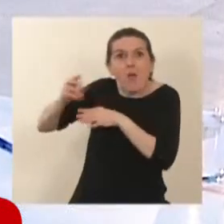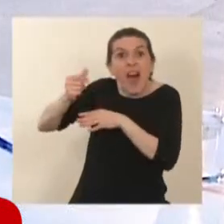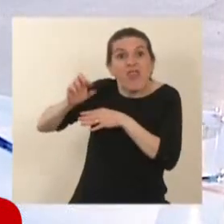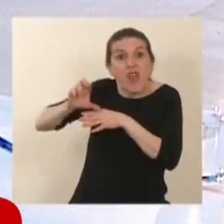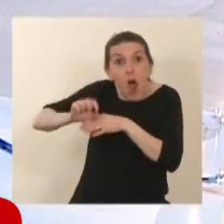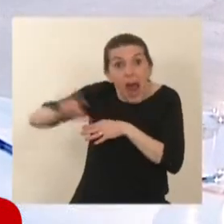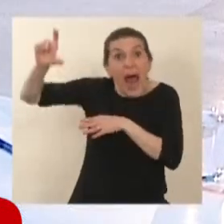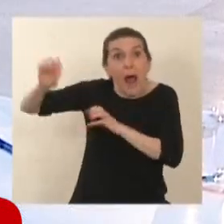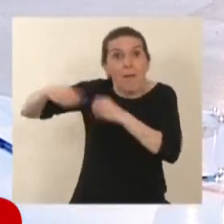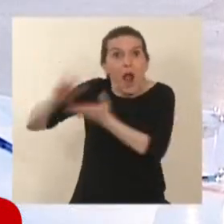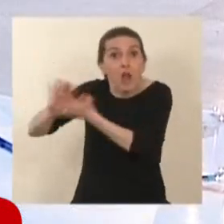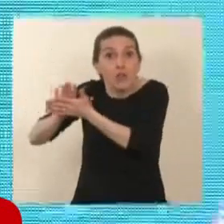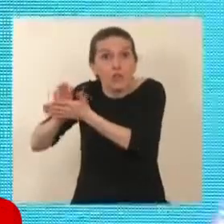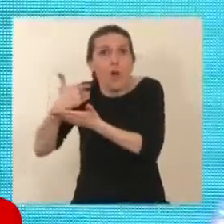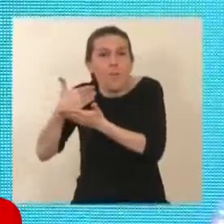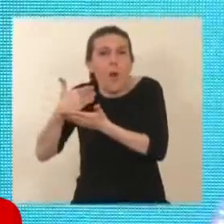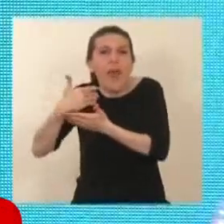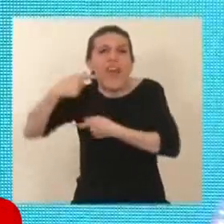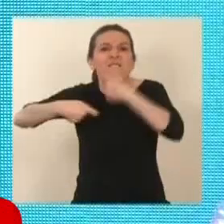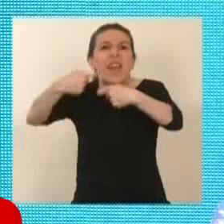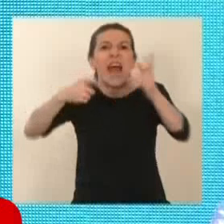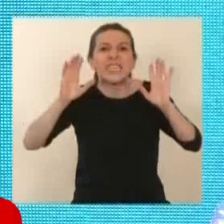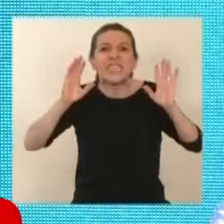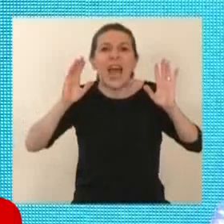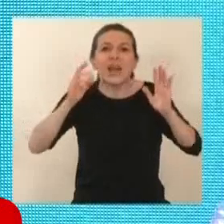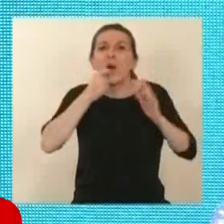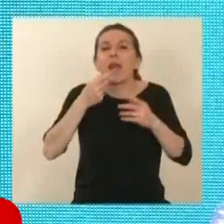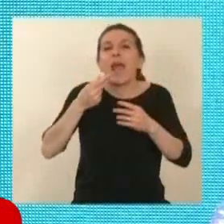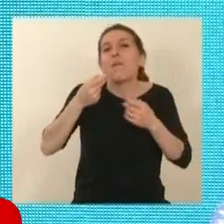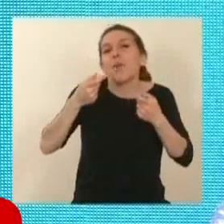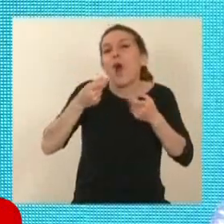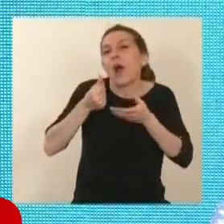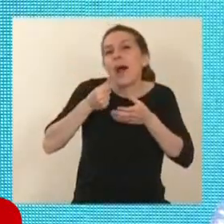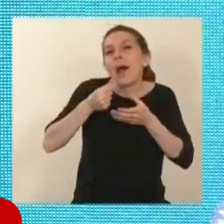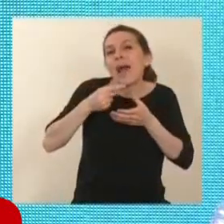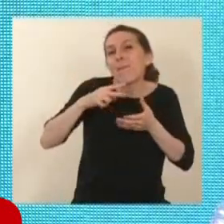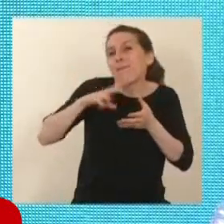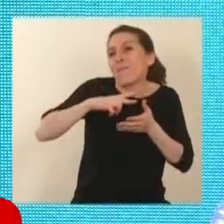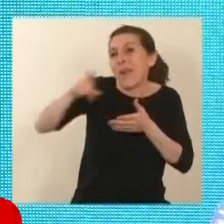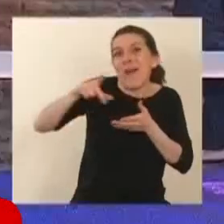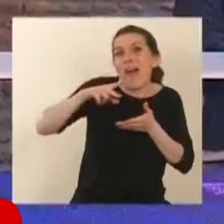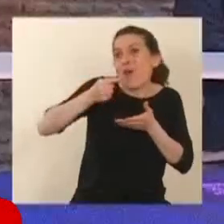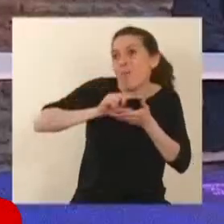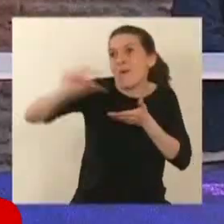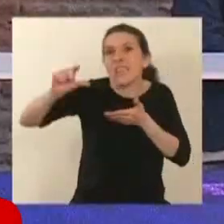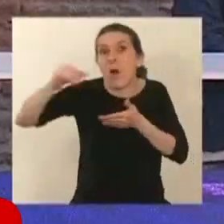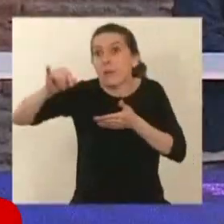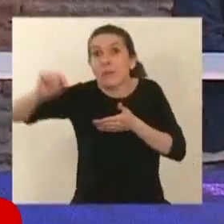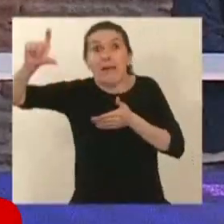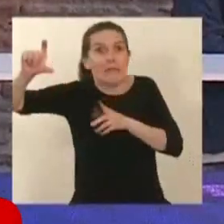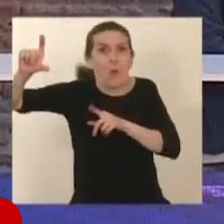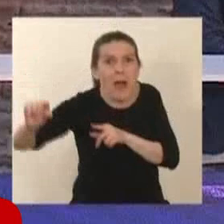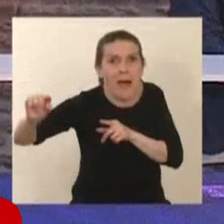genera condiciones de financiamiento distintas, un costo del crédito más bajo y eso también obviamente ayuda a que haya